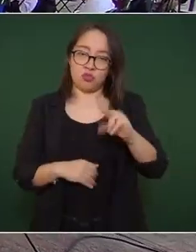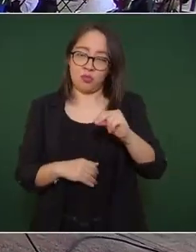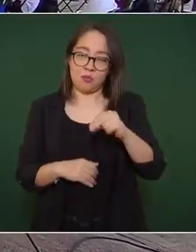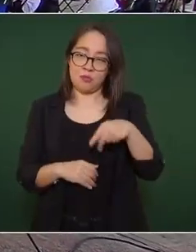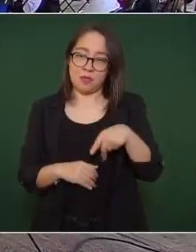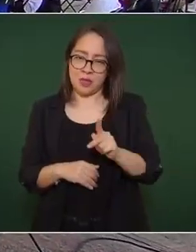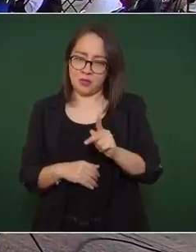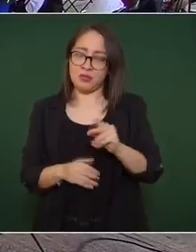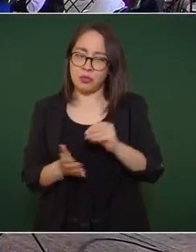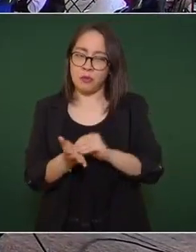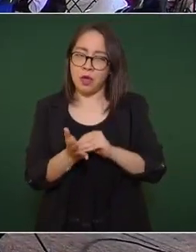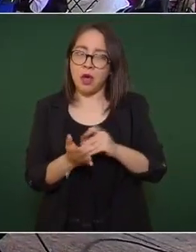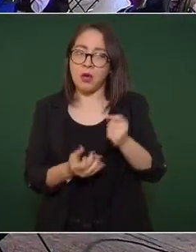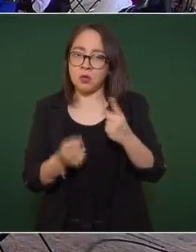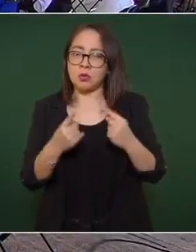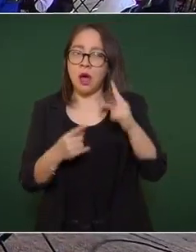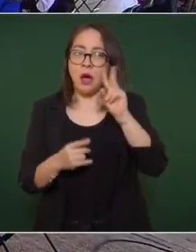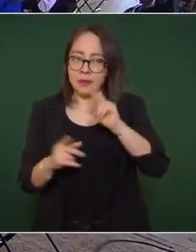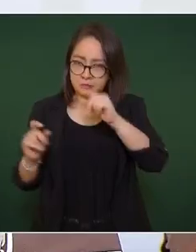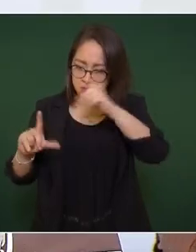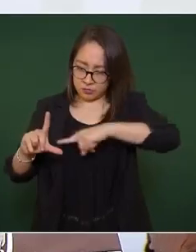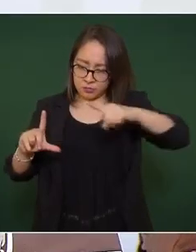gráfica?